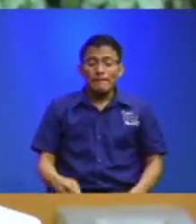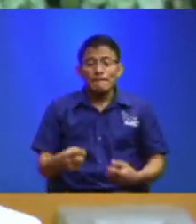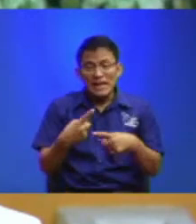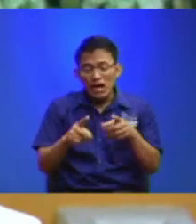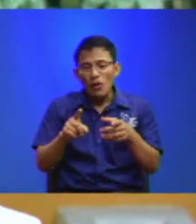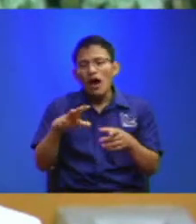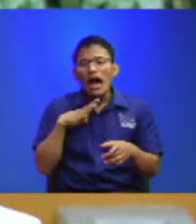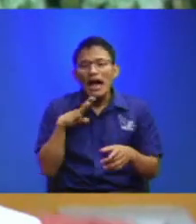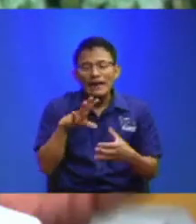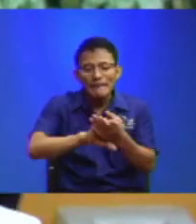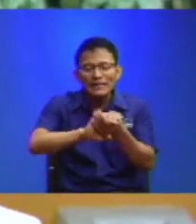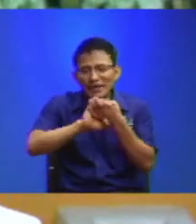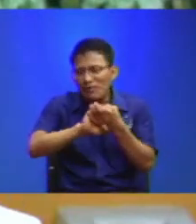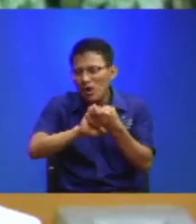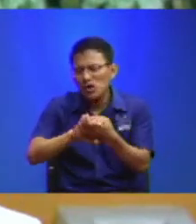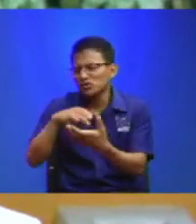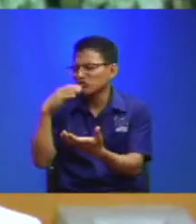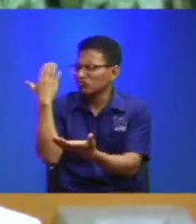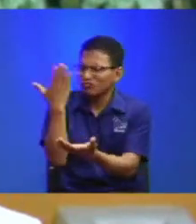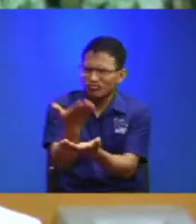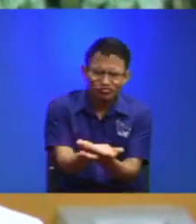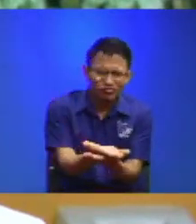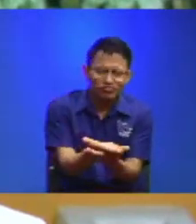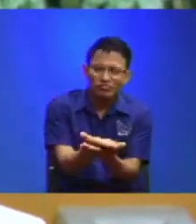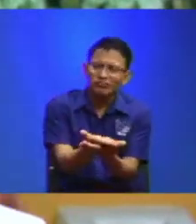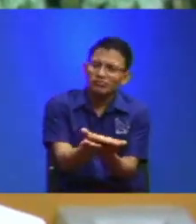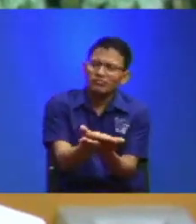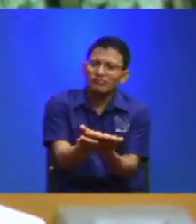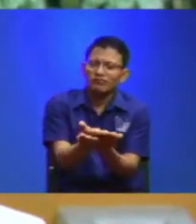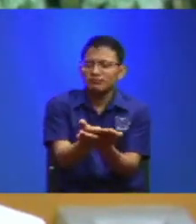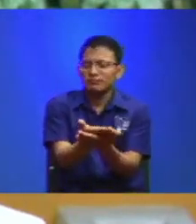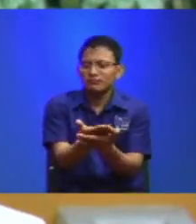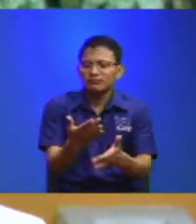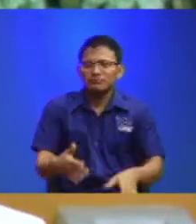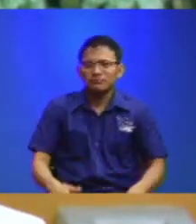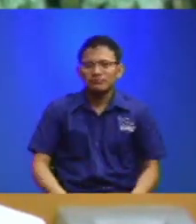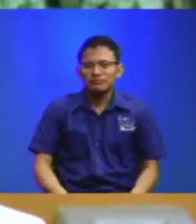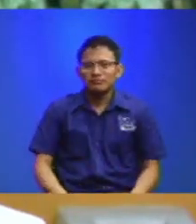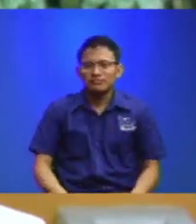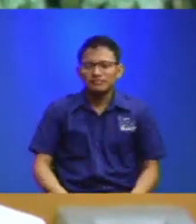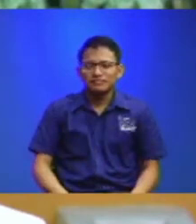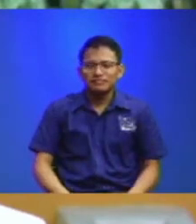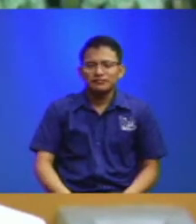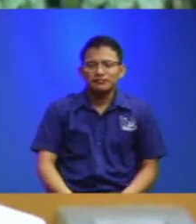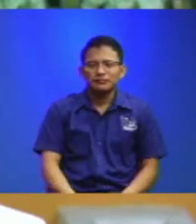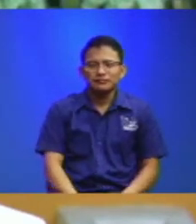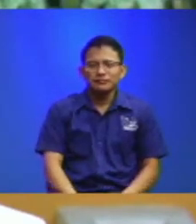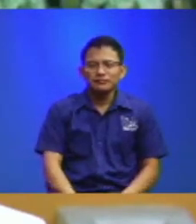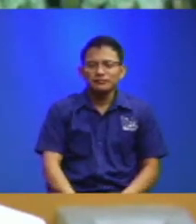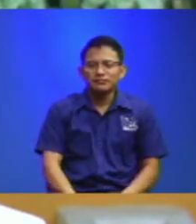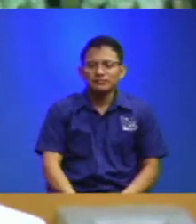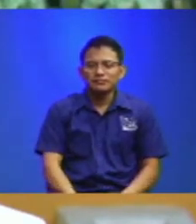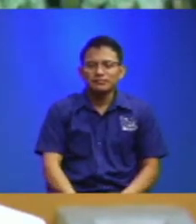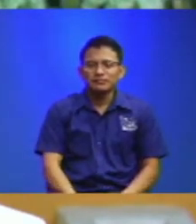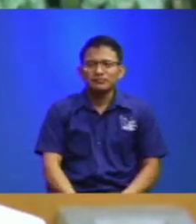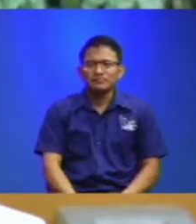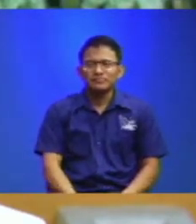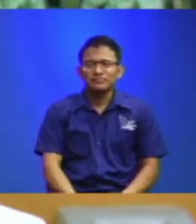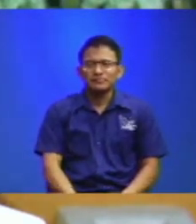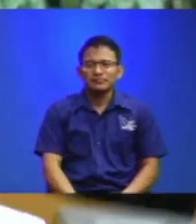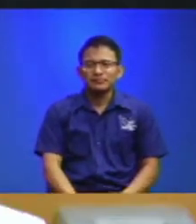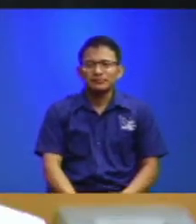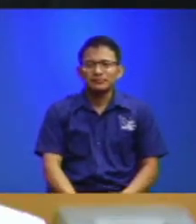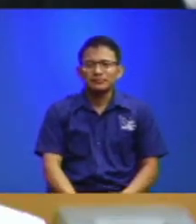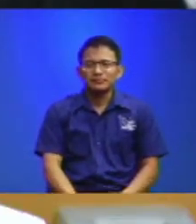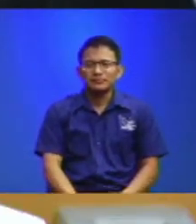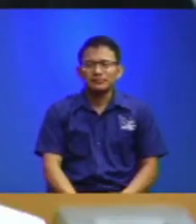impiden incluso a algunos hermanos el hecho de poder llevar a cabo su ministerio, o su trabajo, o su visión, o